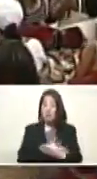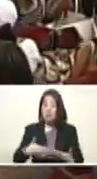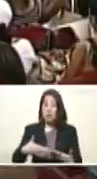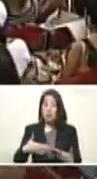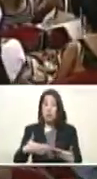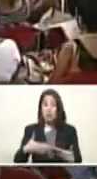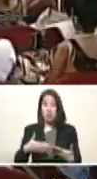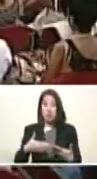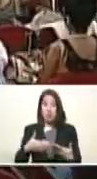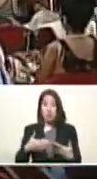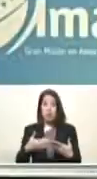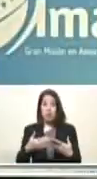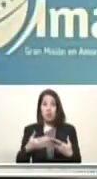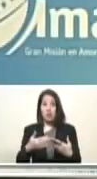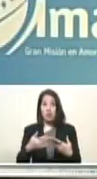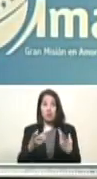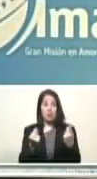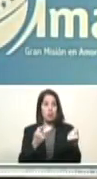bolívares para el pueblo.